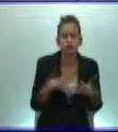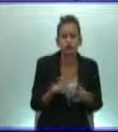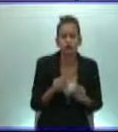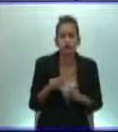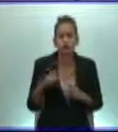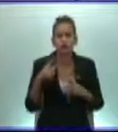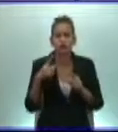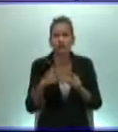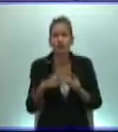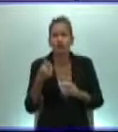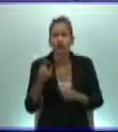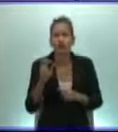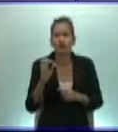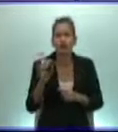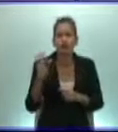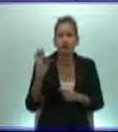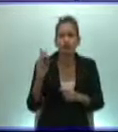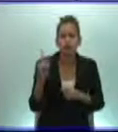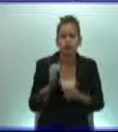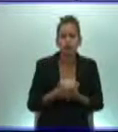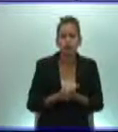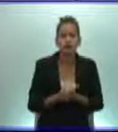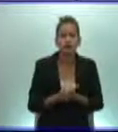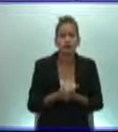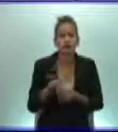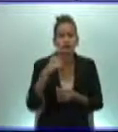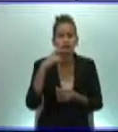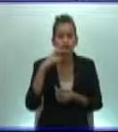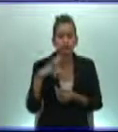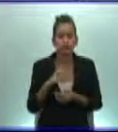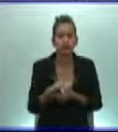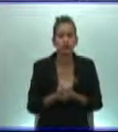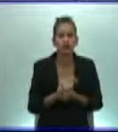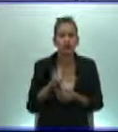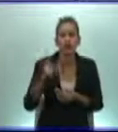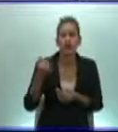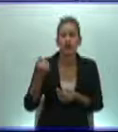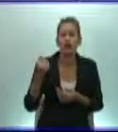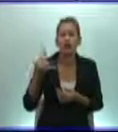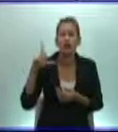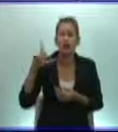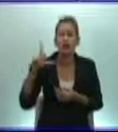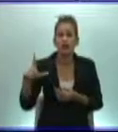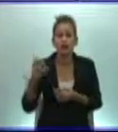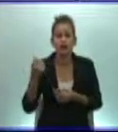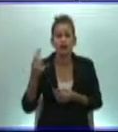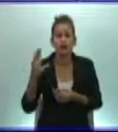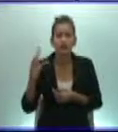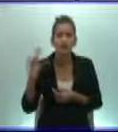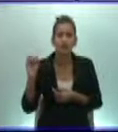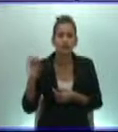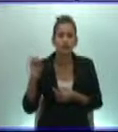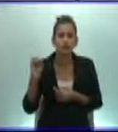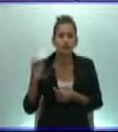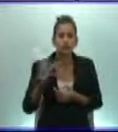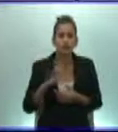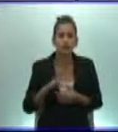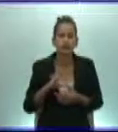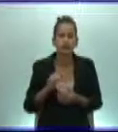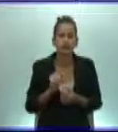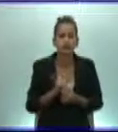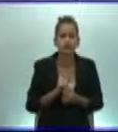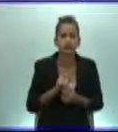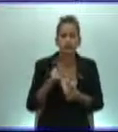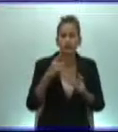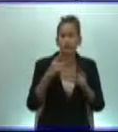que tratar de encontrar que el lado que está determinando los ángulos adyacentes